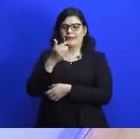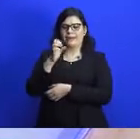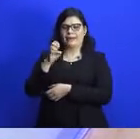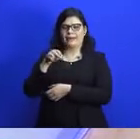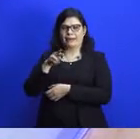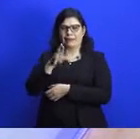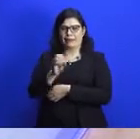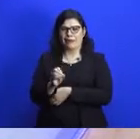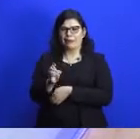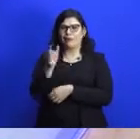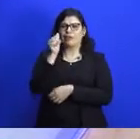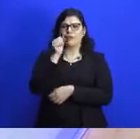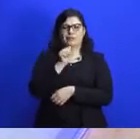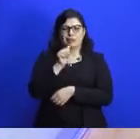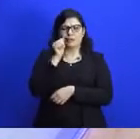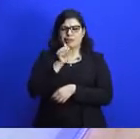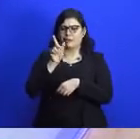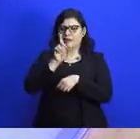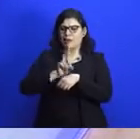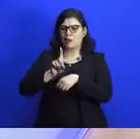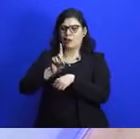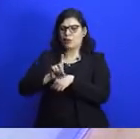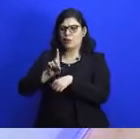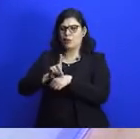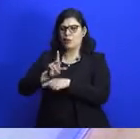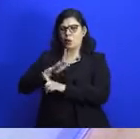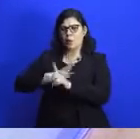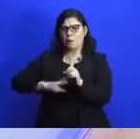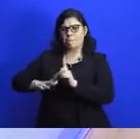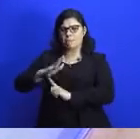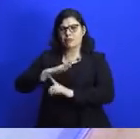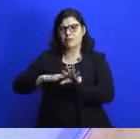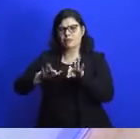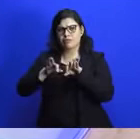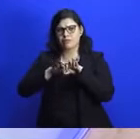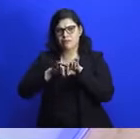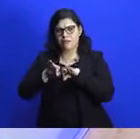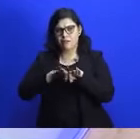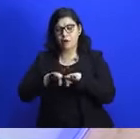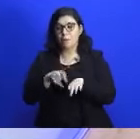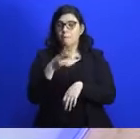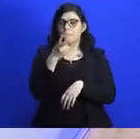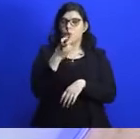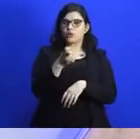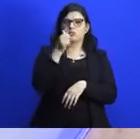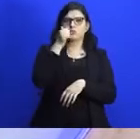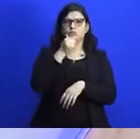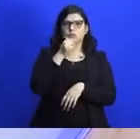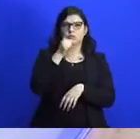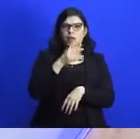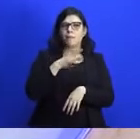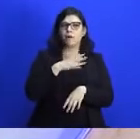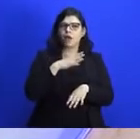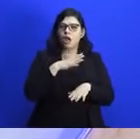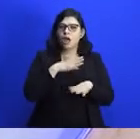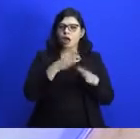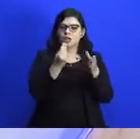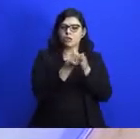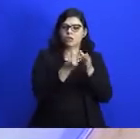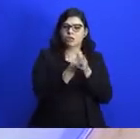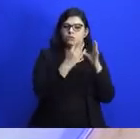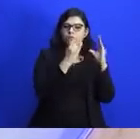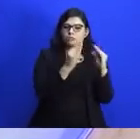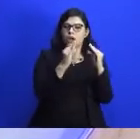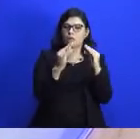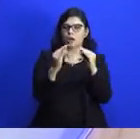conviven todos los días en nuestro ambiente laboral. Y por ello, sensibilizamos y capacitamos a nuestros equipos para que